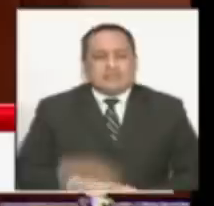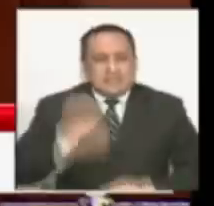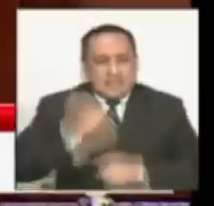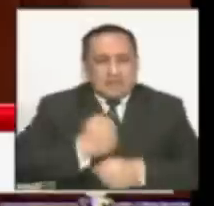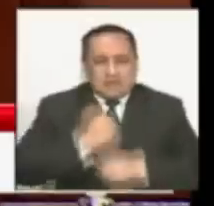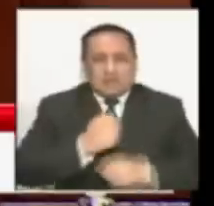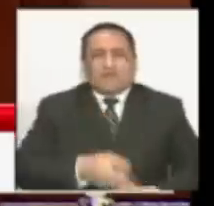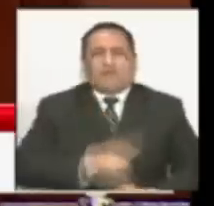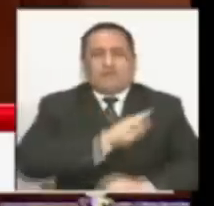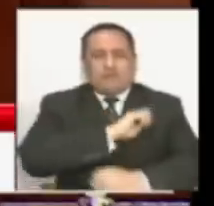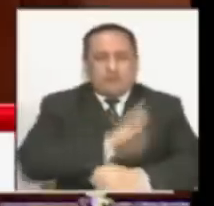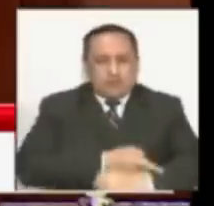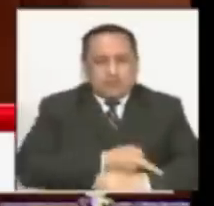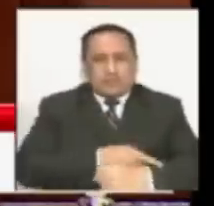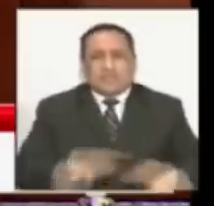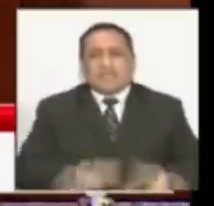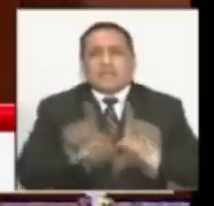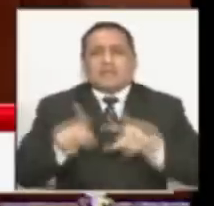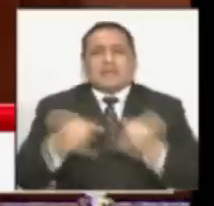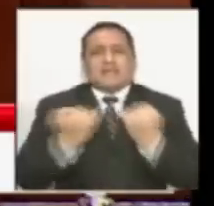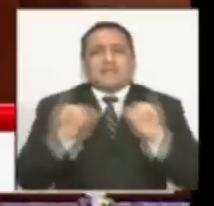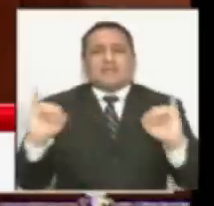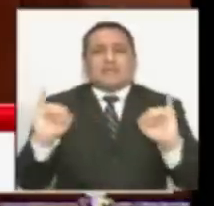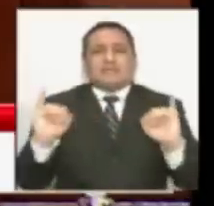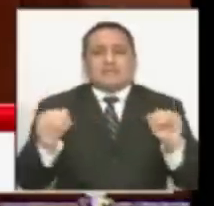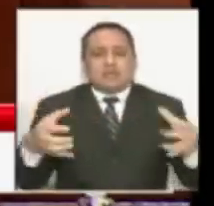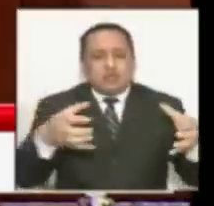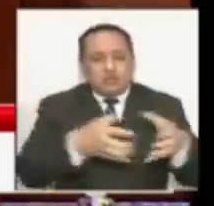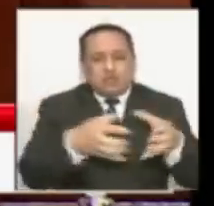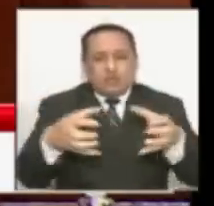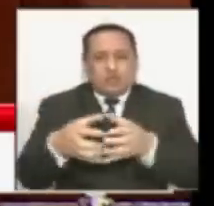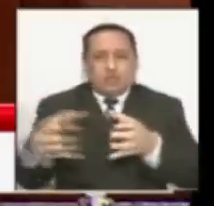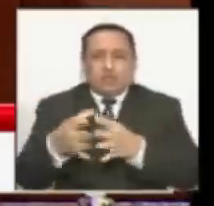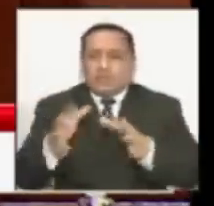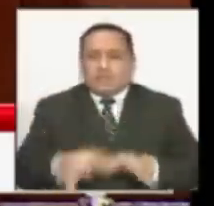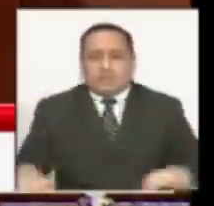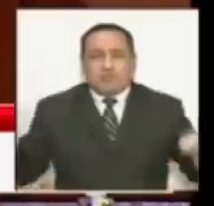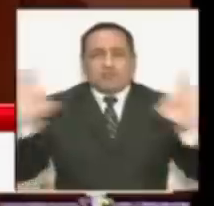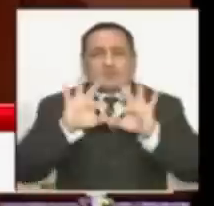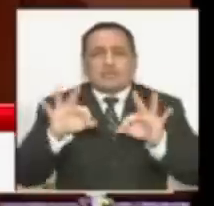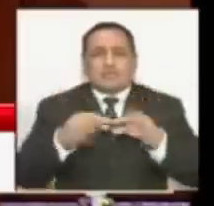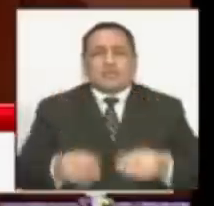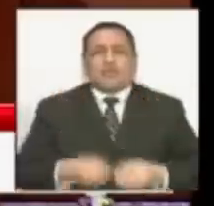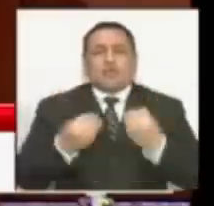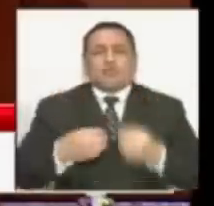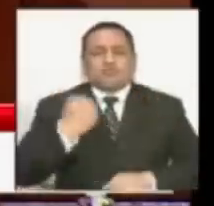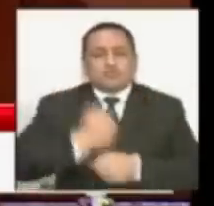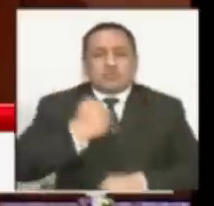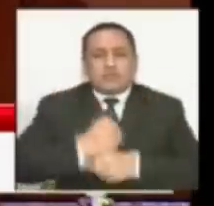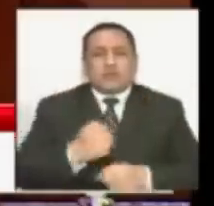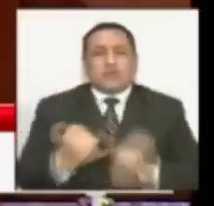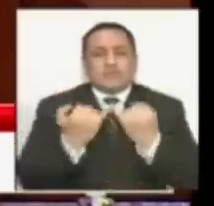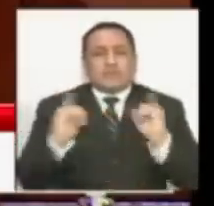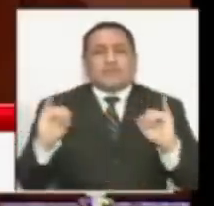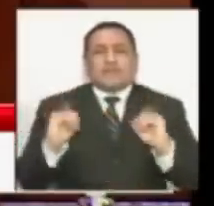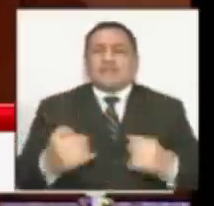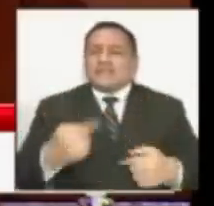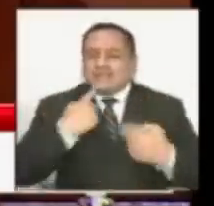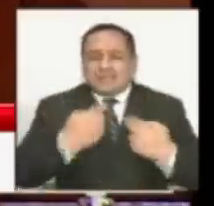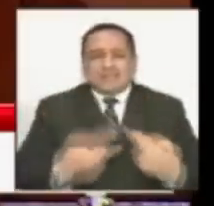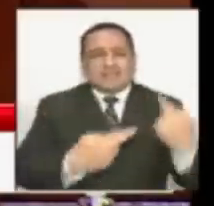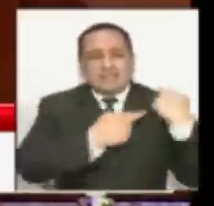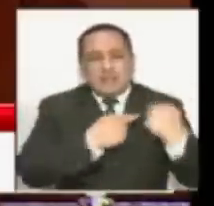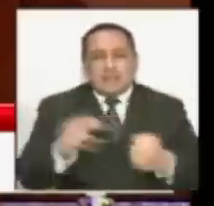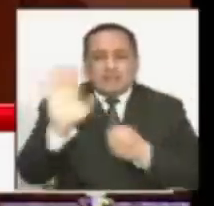Promoveremos el fortalecimiento y la autonomía de instituciones clave cuyo accionar independiente debe